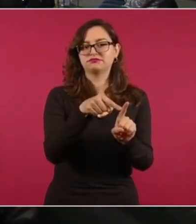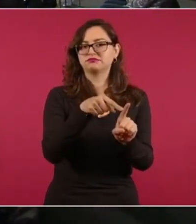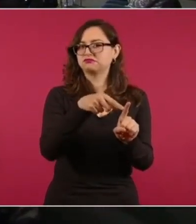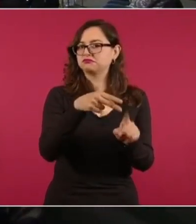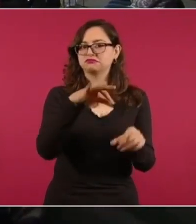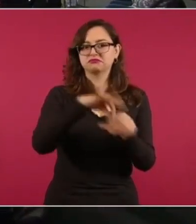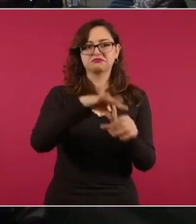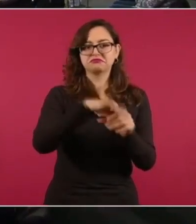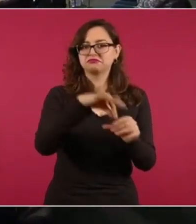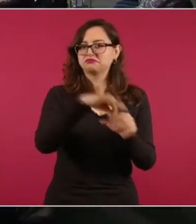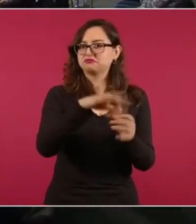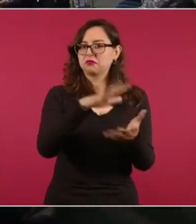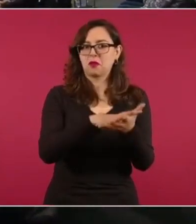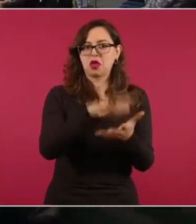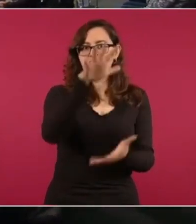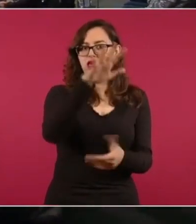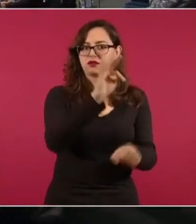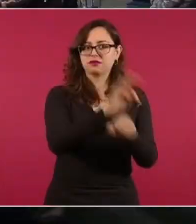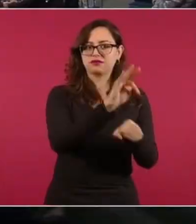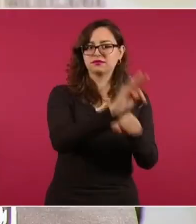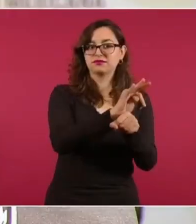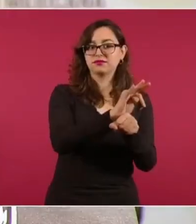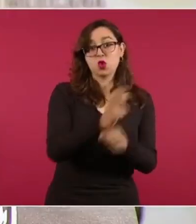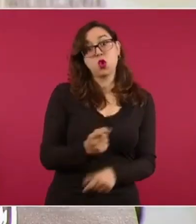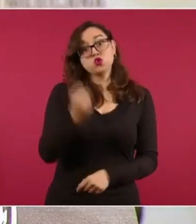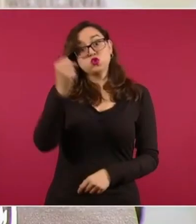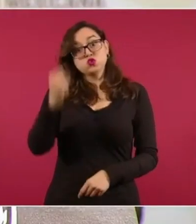Bolsonaro, y en el sur